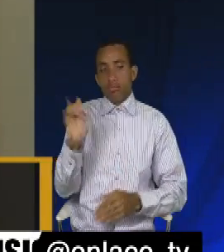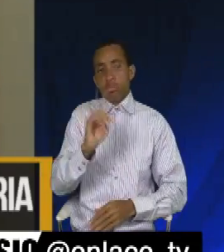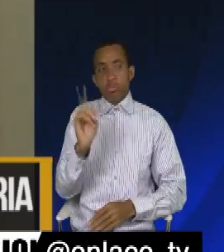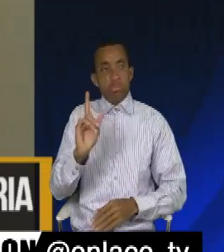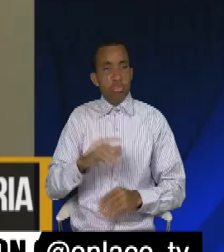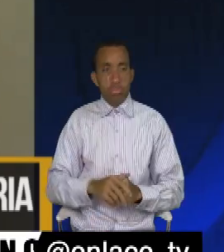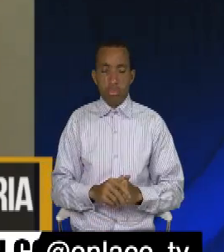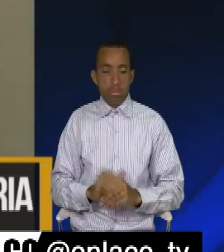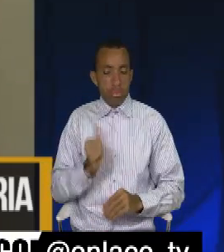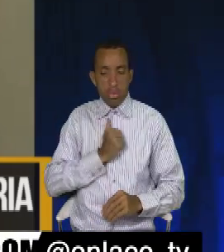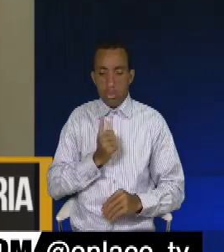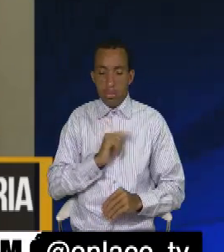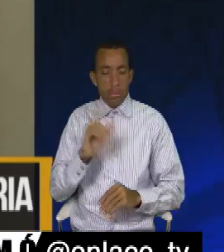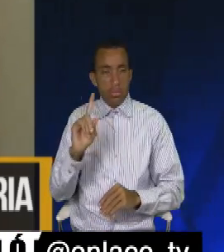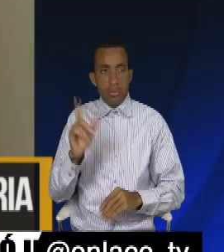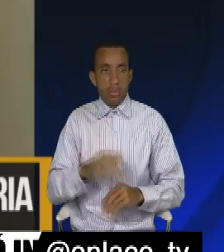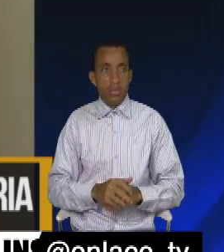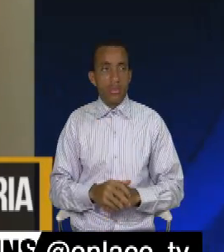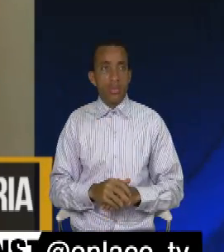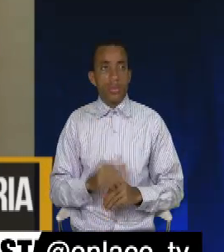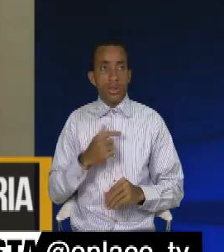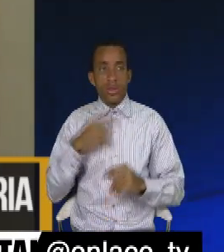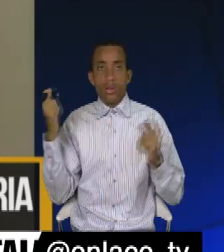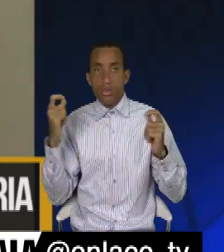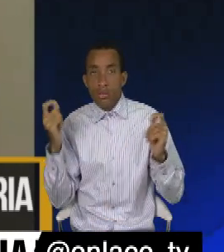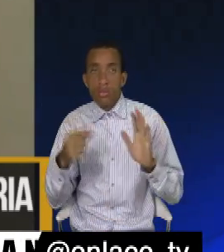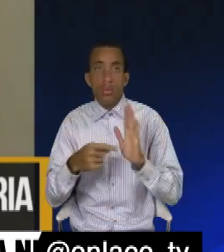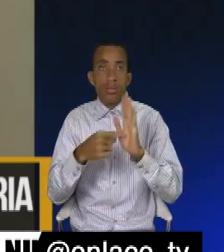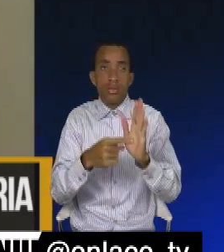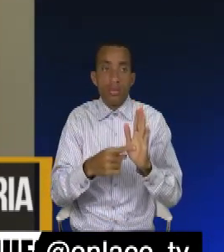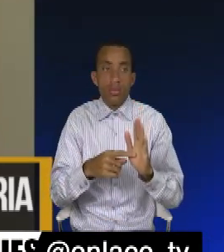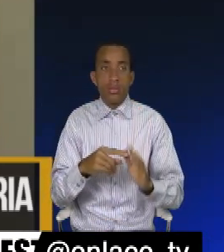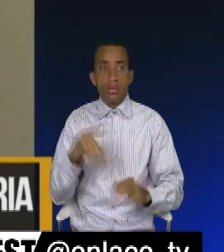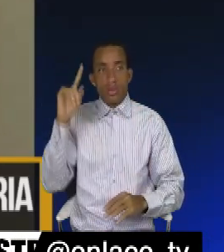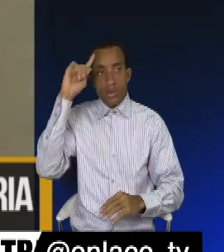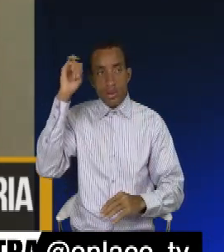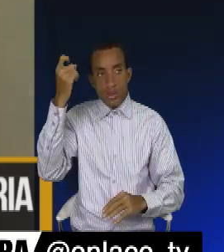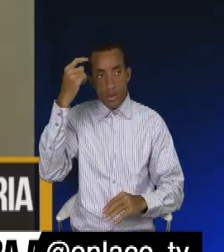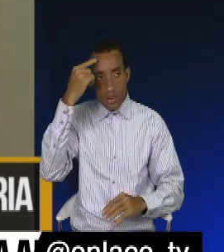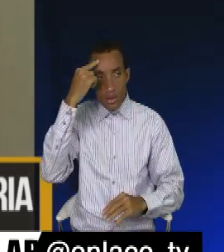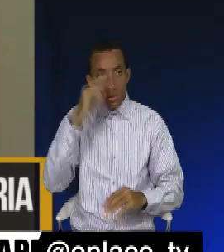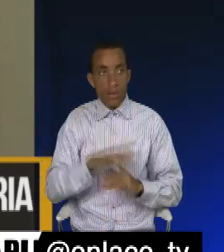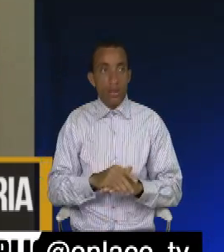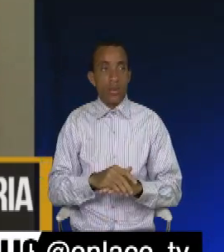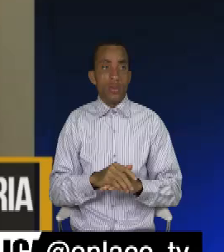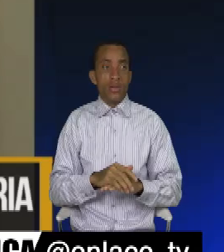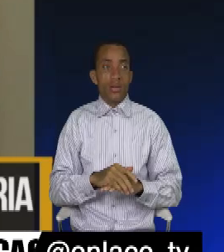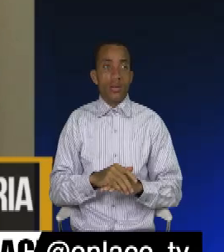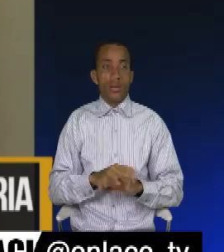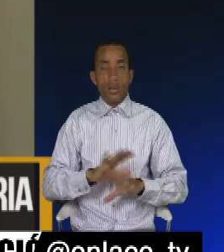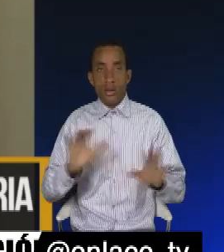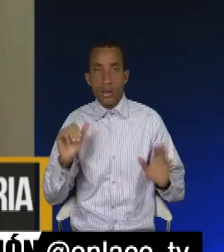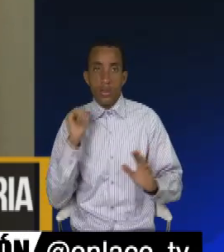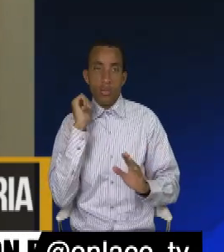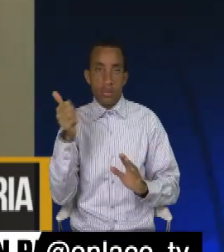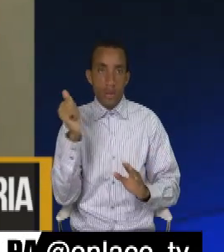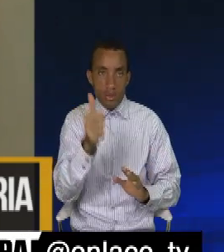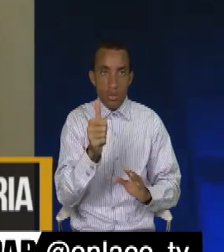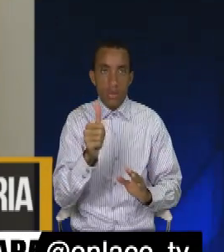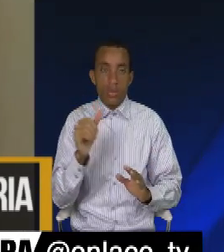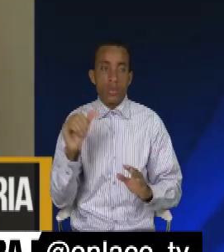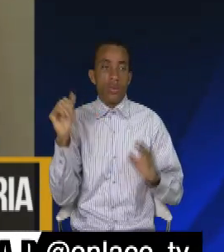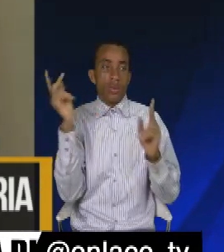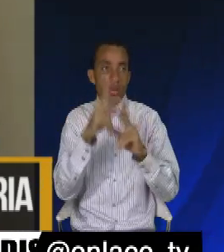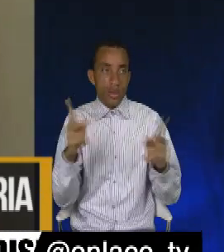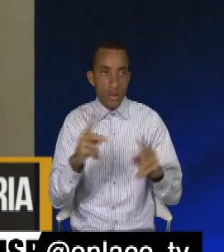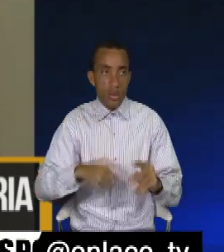a hacer campaña. El gobierno ha hecho un trabajo y que sea el mismo pueblo en